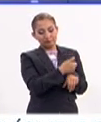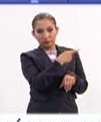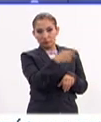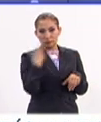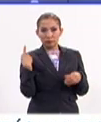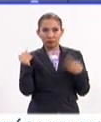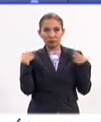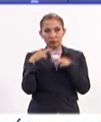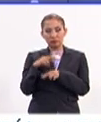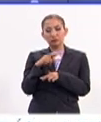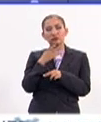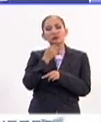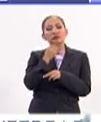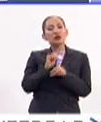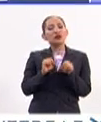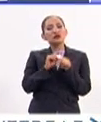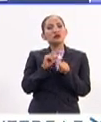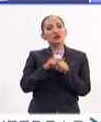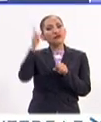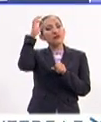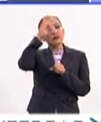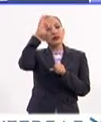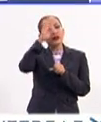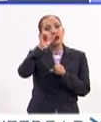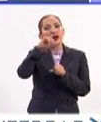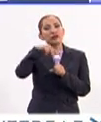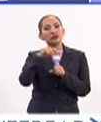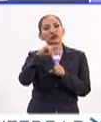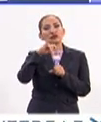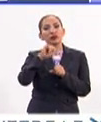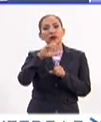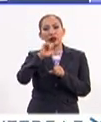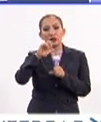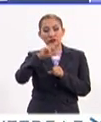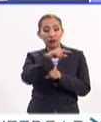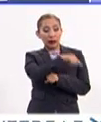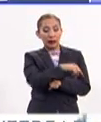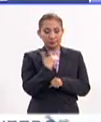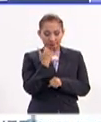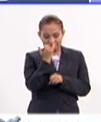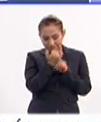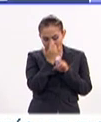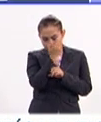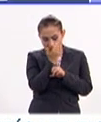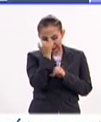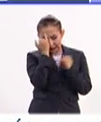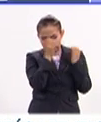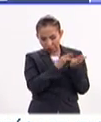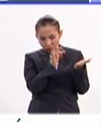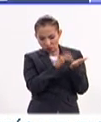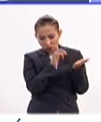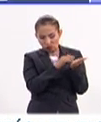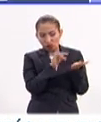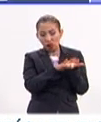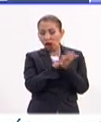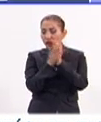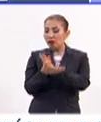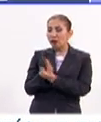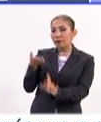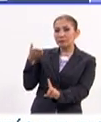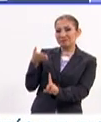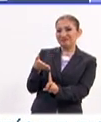su maestro, el sociólogo y filósofo Antonio Caso, estudió y aterrizó muchas de esas ideas a el